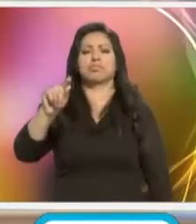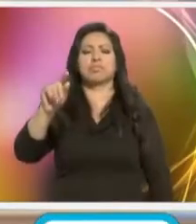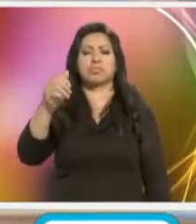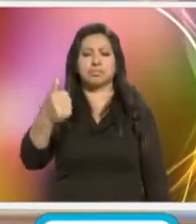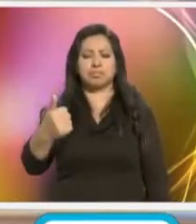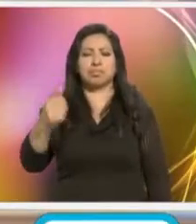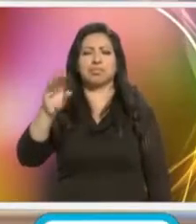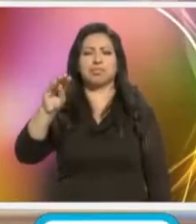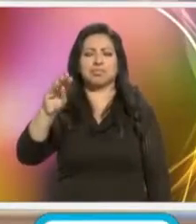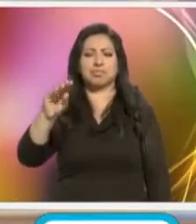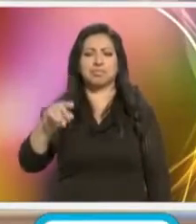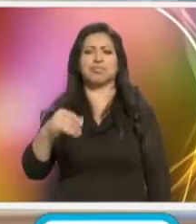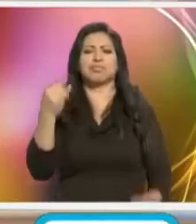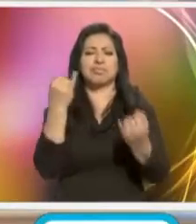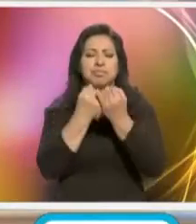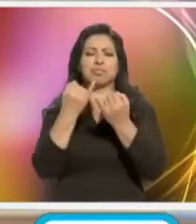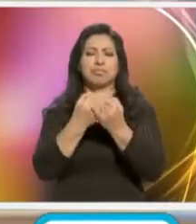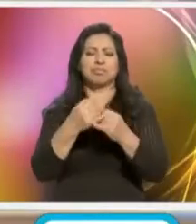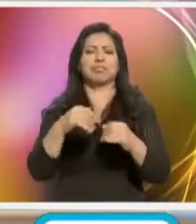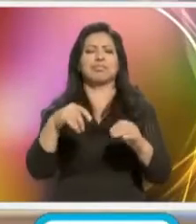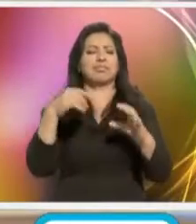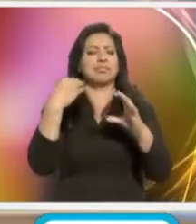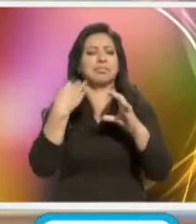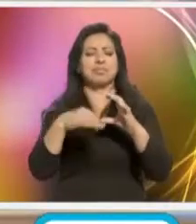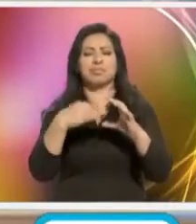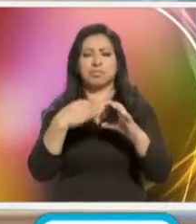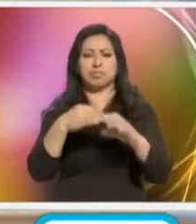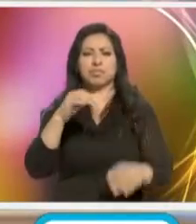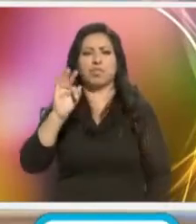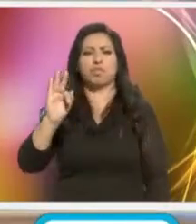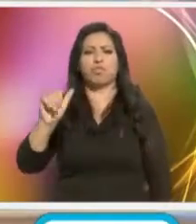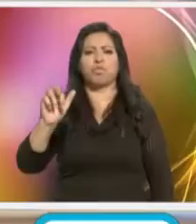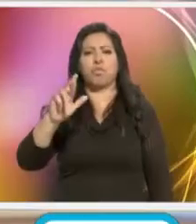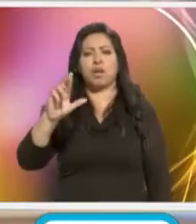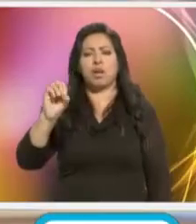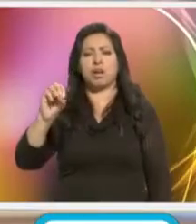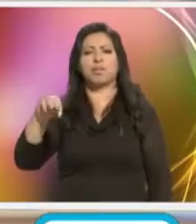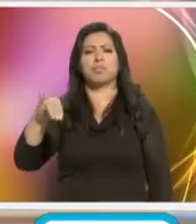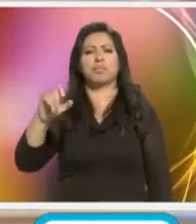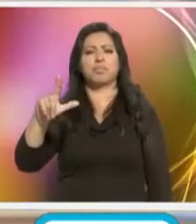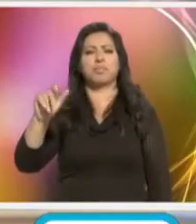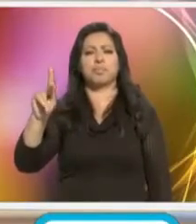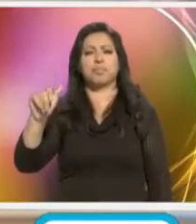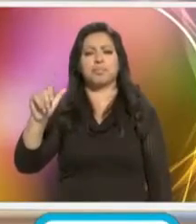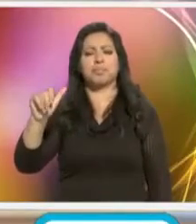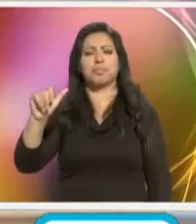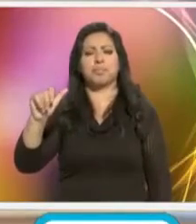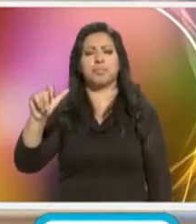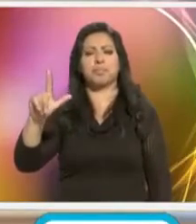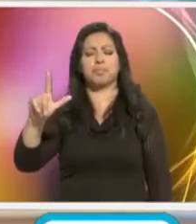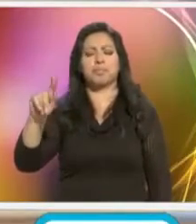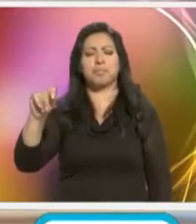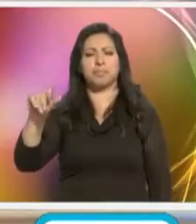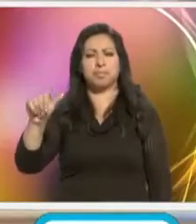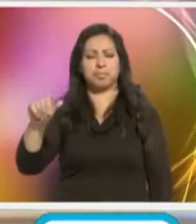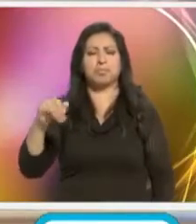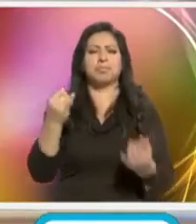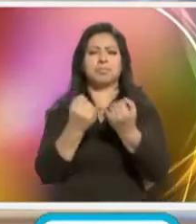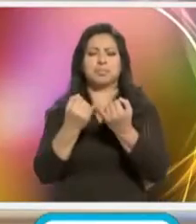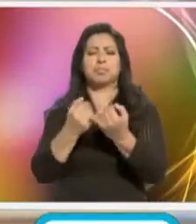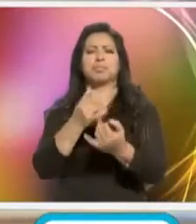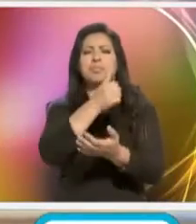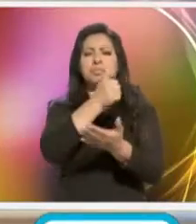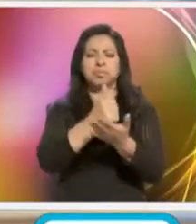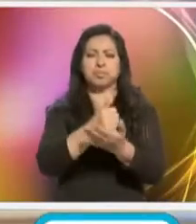nuestras redes sociales nos pueden encontrar como Faro Milpa Alta y bueno, también en la página de la Secretaría de Cultura de la Ciudad de México, por supuesto